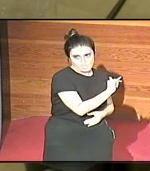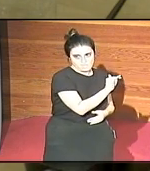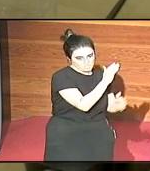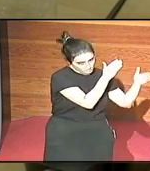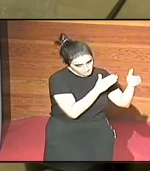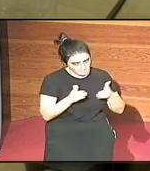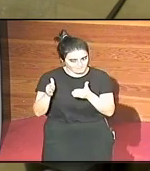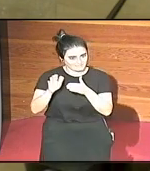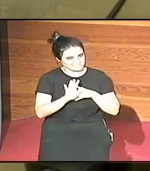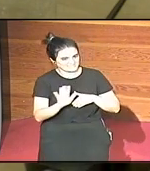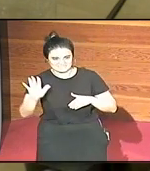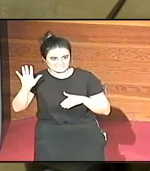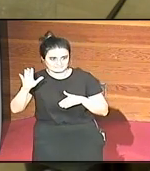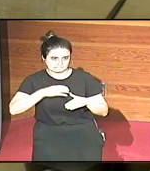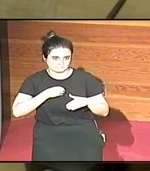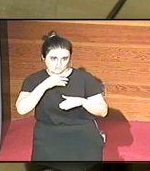en esa dirección.